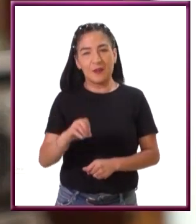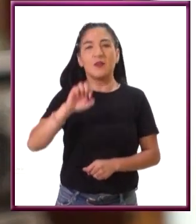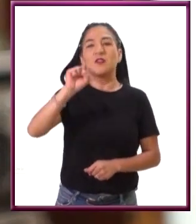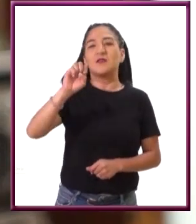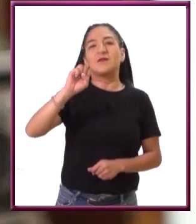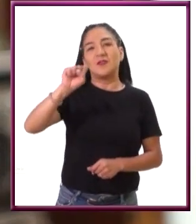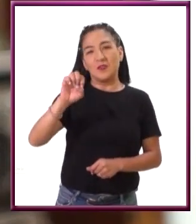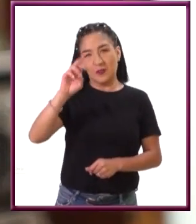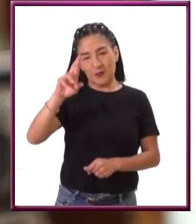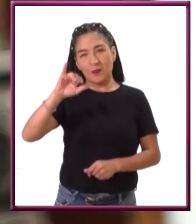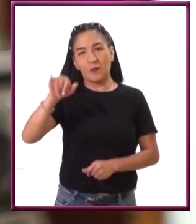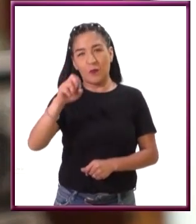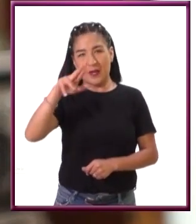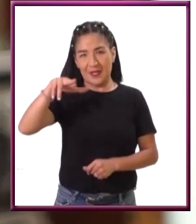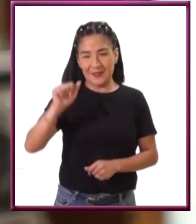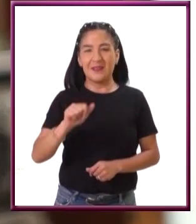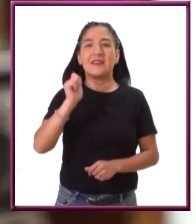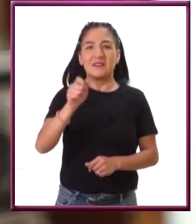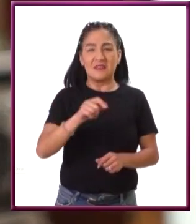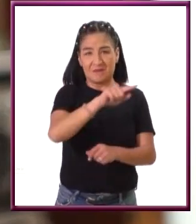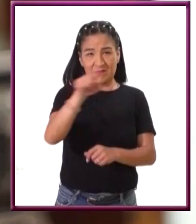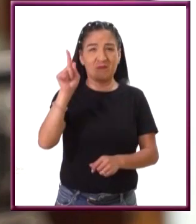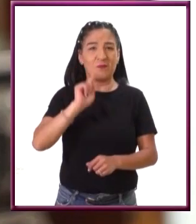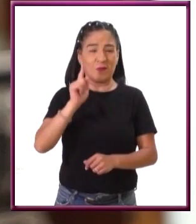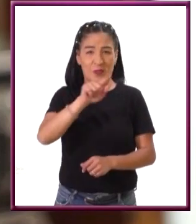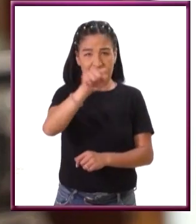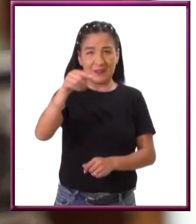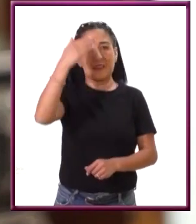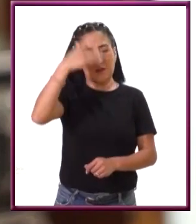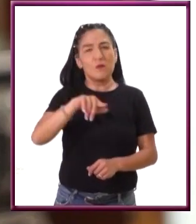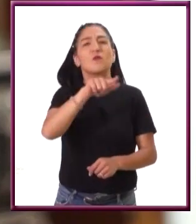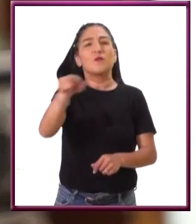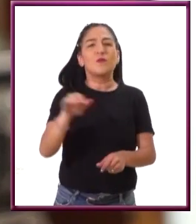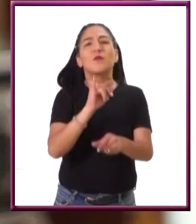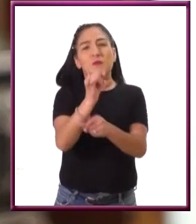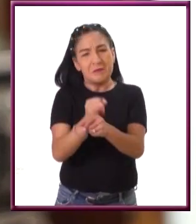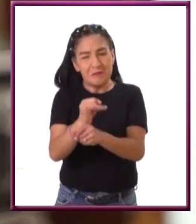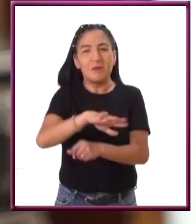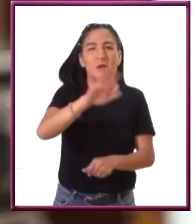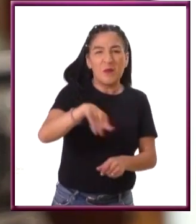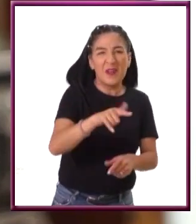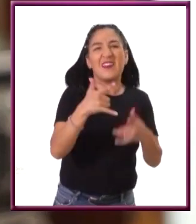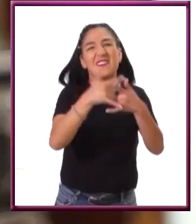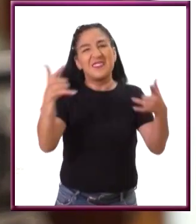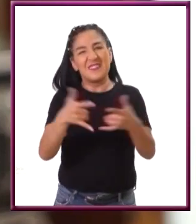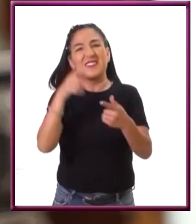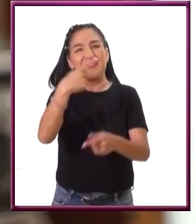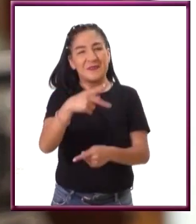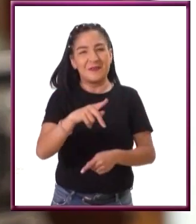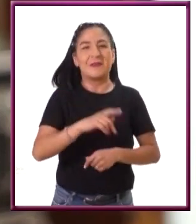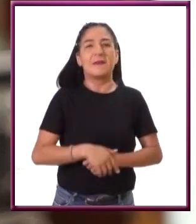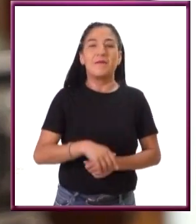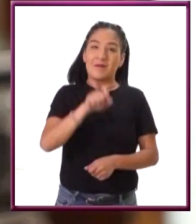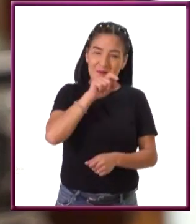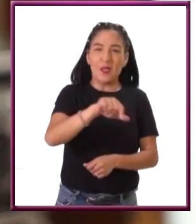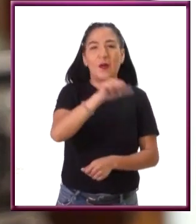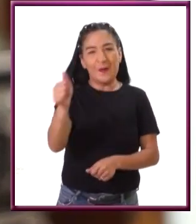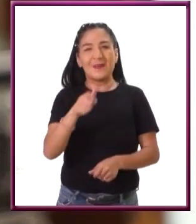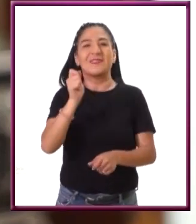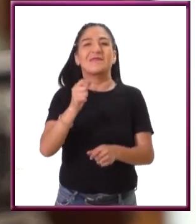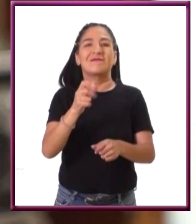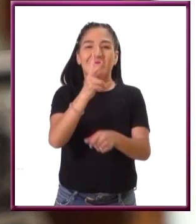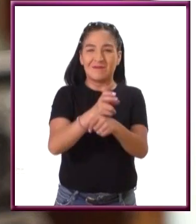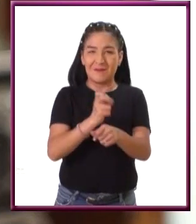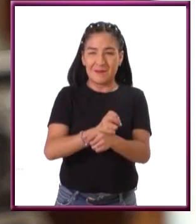Castellanos o Sor Juana Inés de la Cruz. ¿Quieren saber más de ellas? Búsquenlas y conozcan sus historias. Tendremos a otra invitada